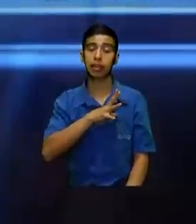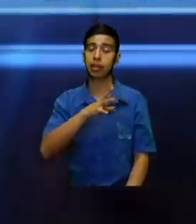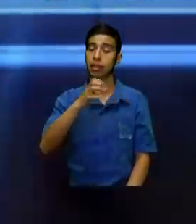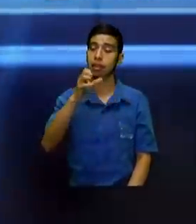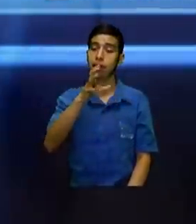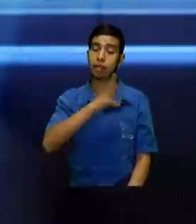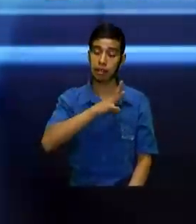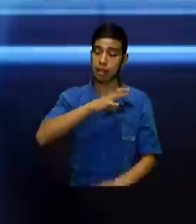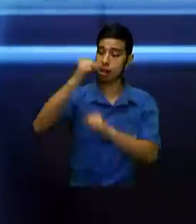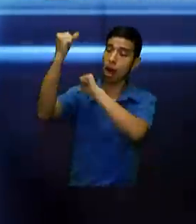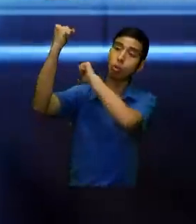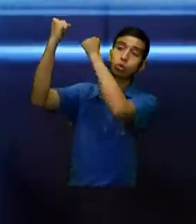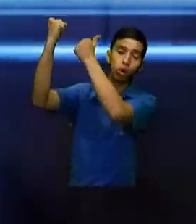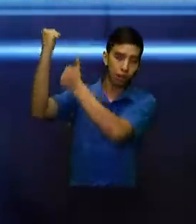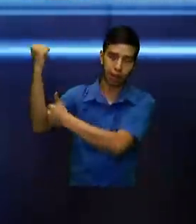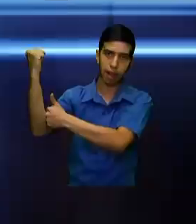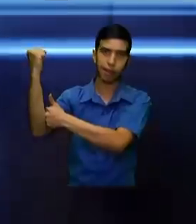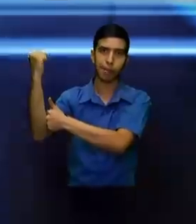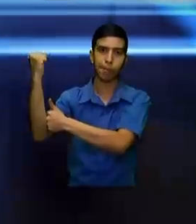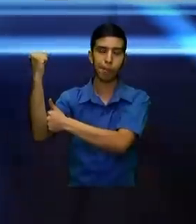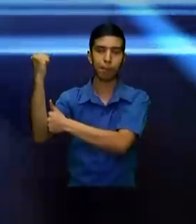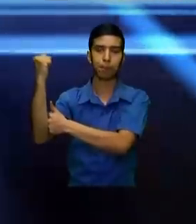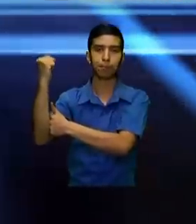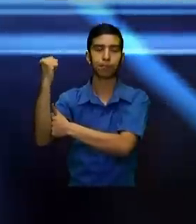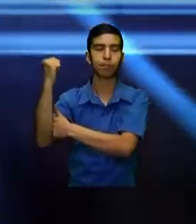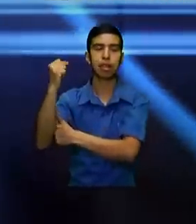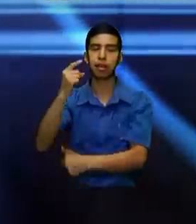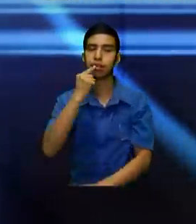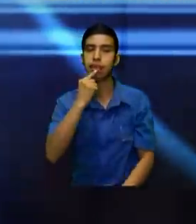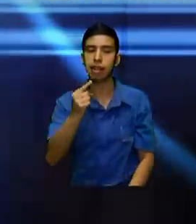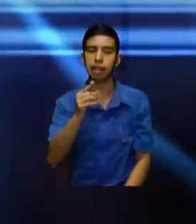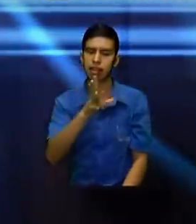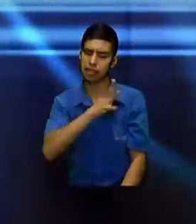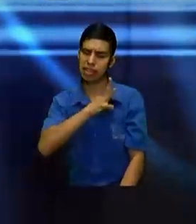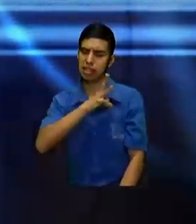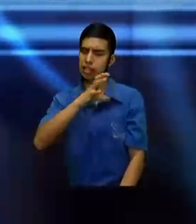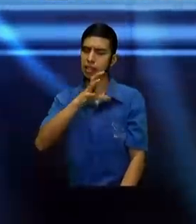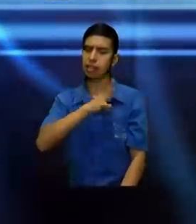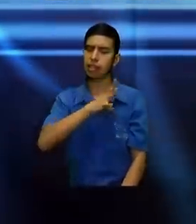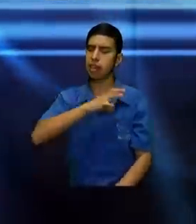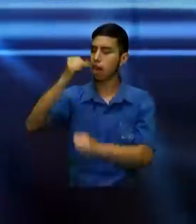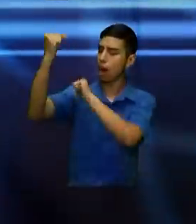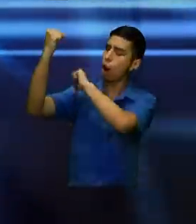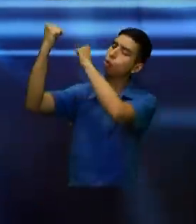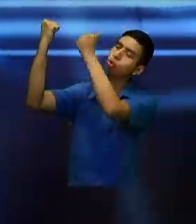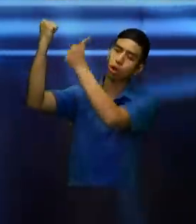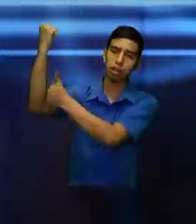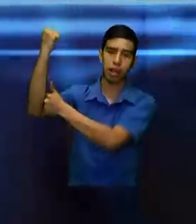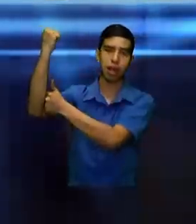Debes dominarlo. Dile al que tienes a la par, debes dominar el pecado.